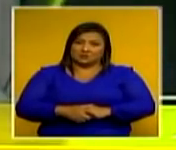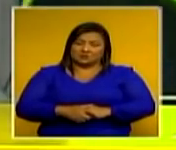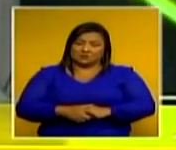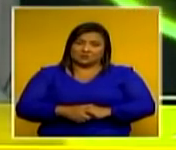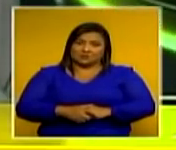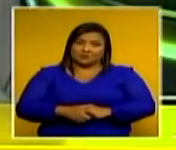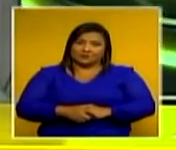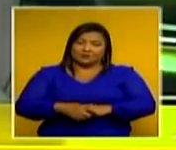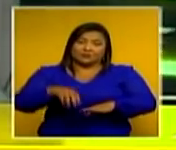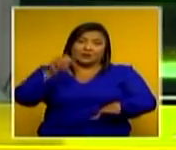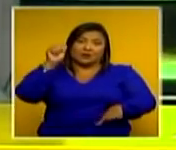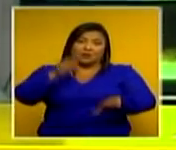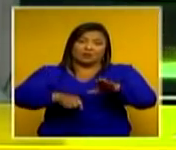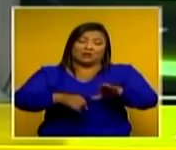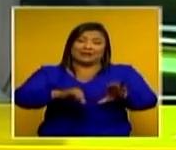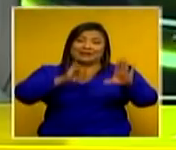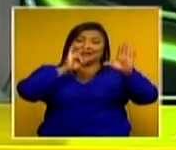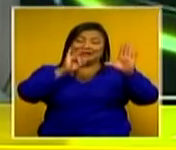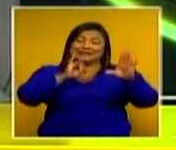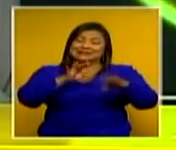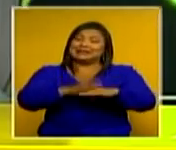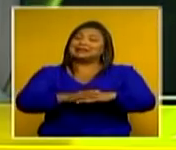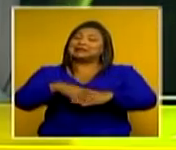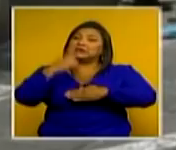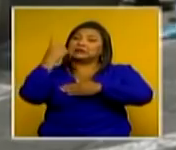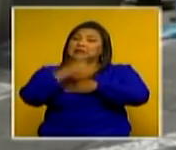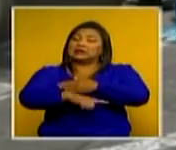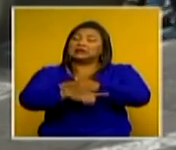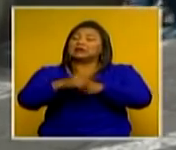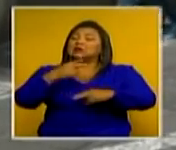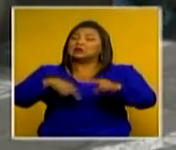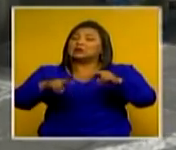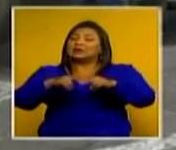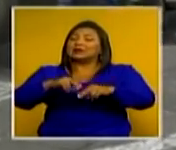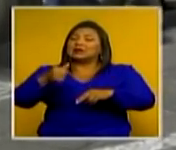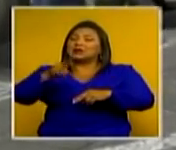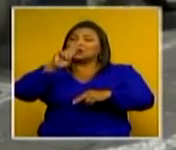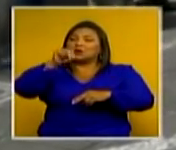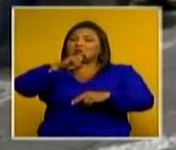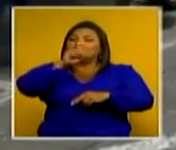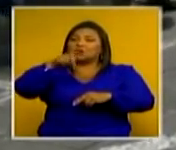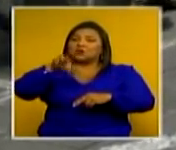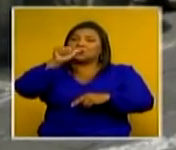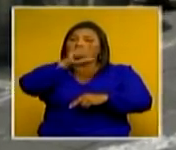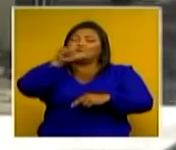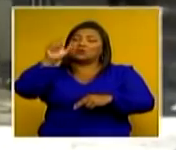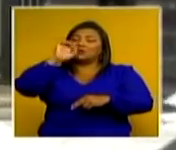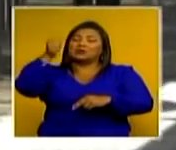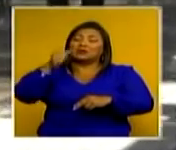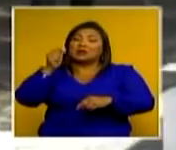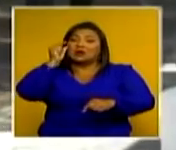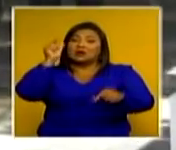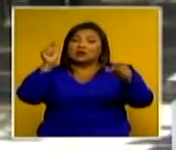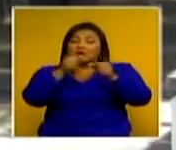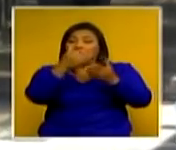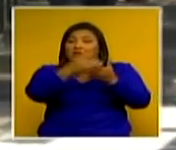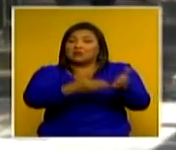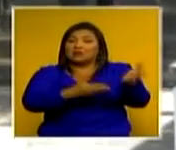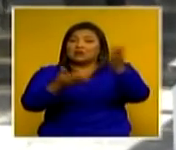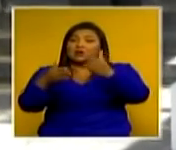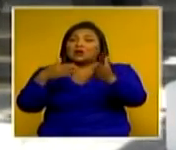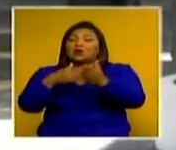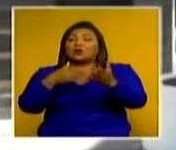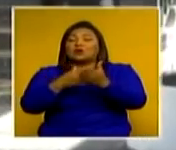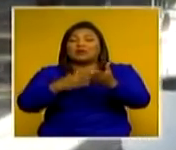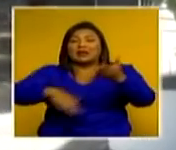abogados de siete sentenciados por el caso gonzález y otros presentaron una acción en la fiscalía general del estado en contra de